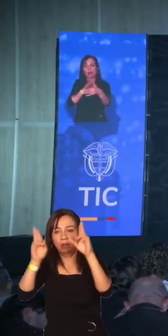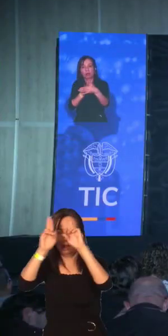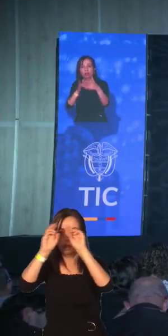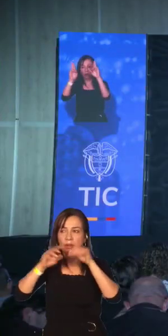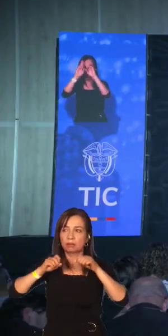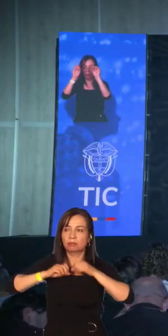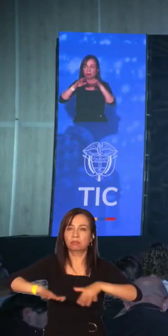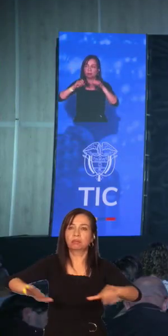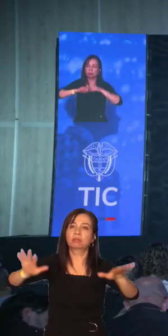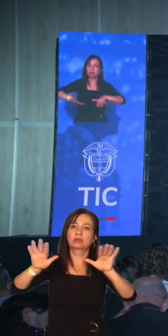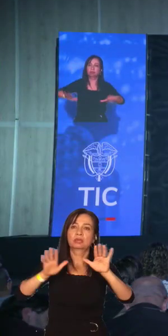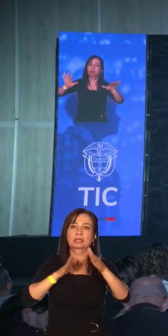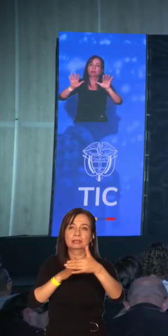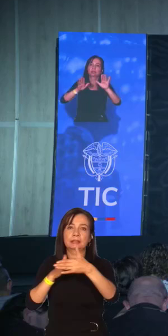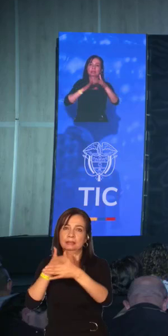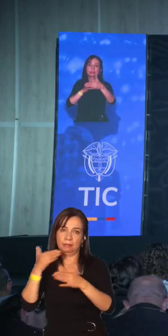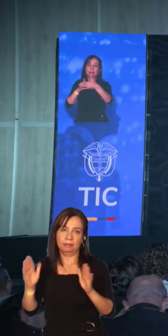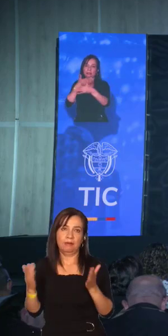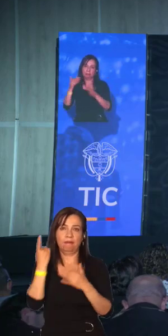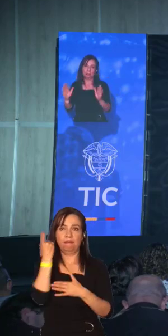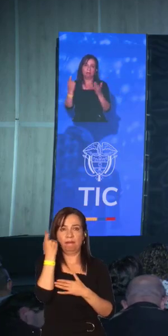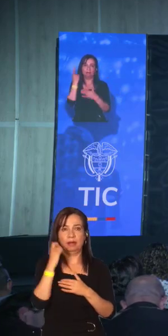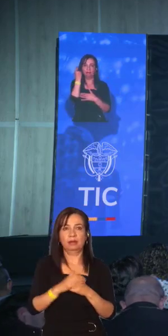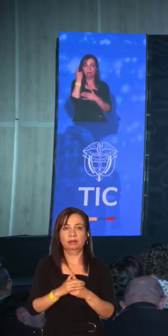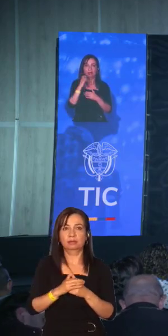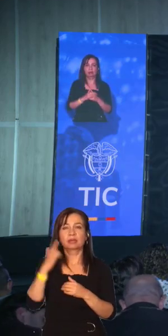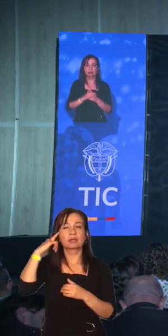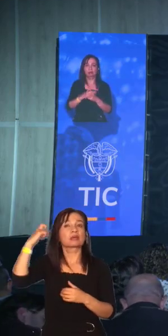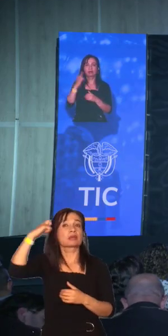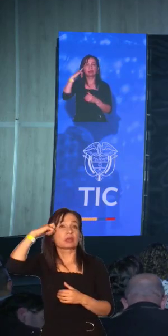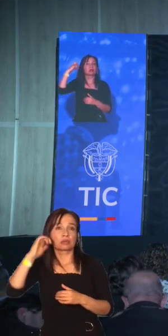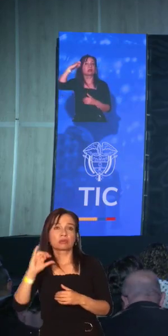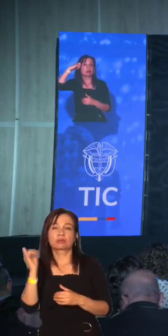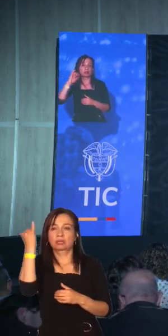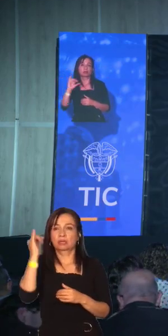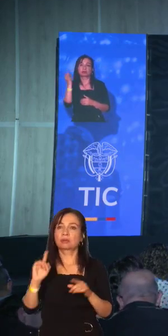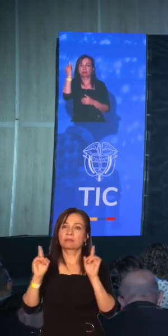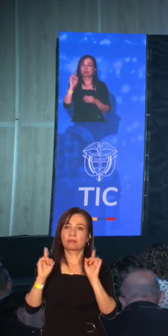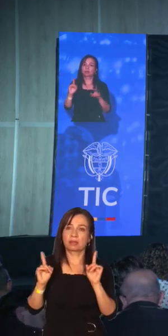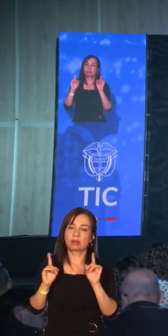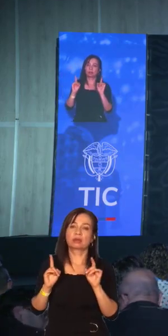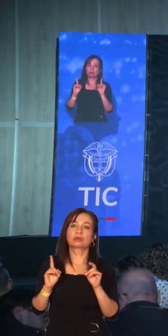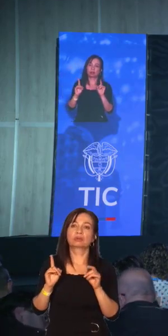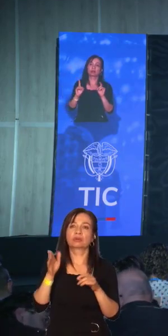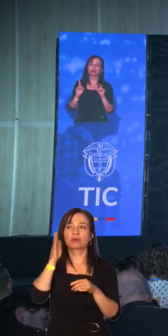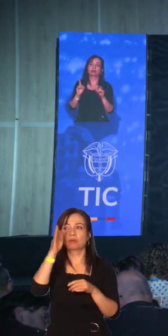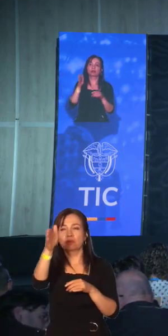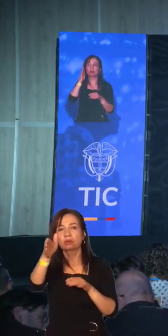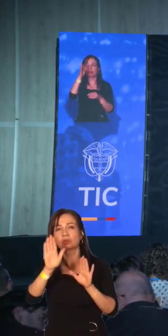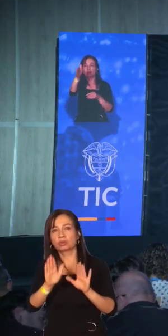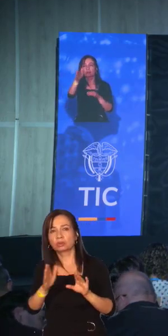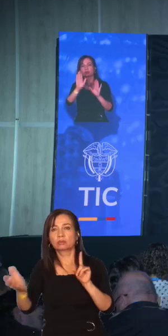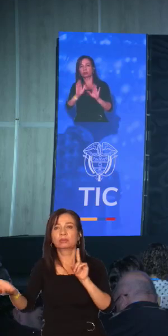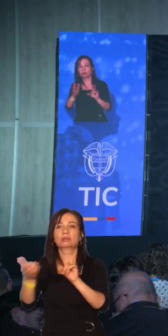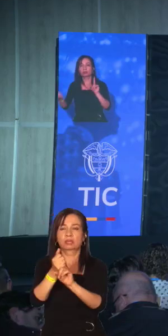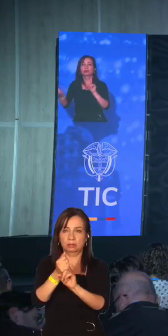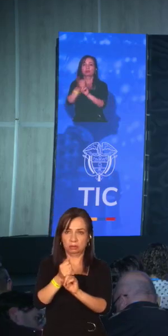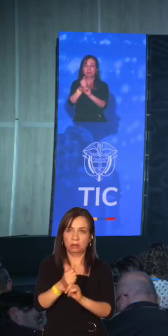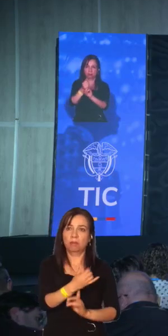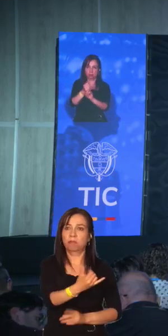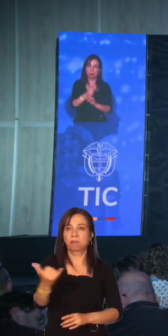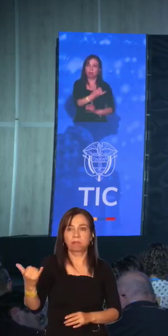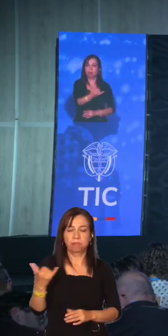de conectividad que hay que mejorar, por supuesto. Retos hay, pero si tenemos un horizonte y tenemos una